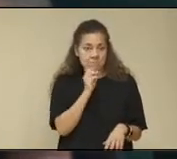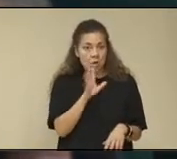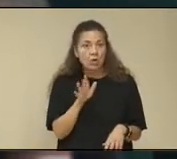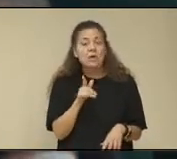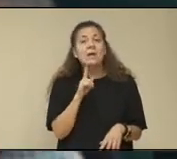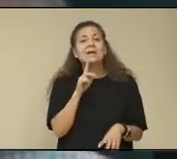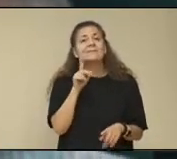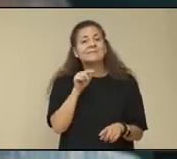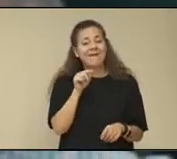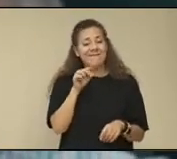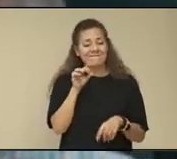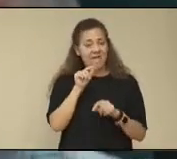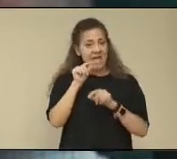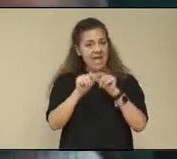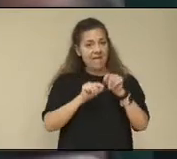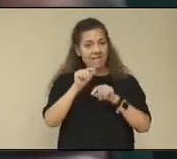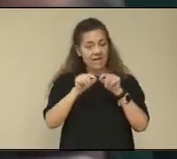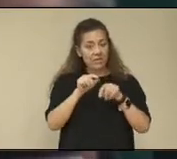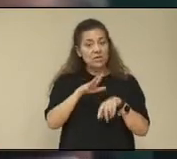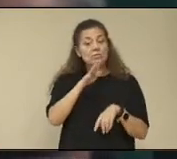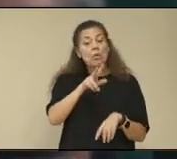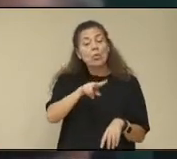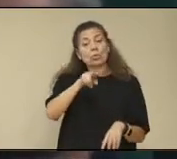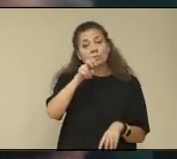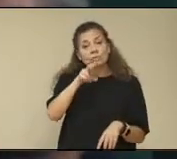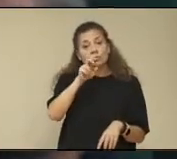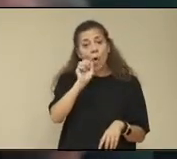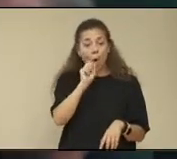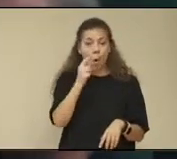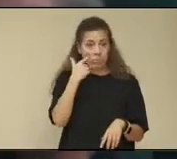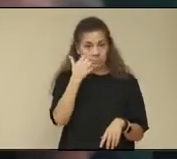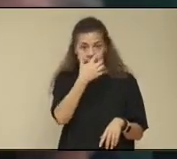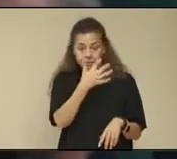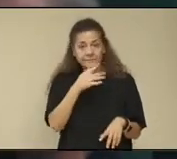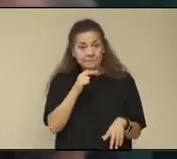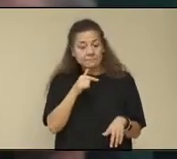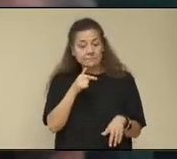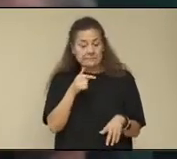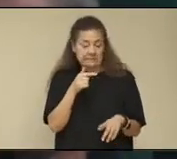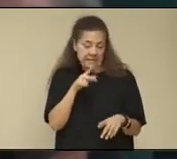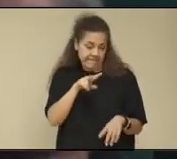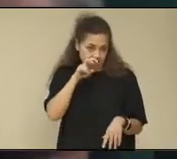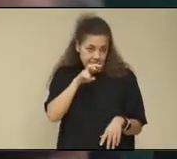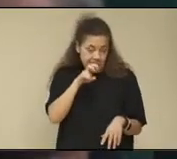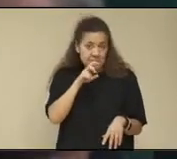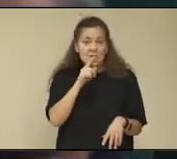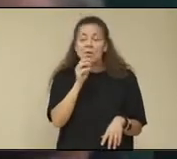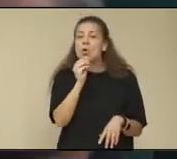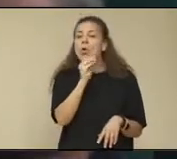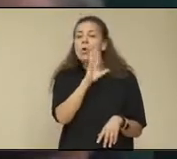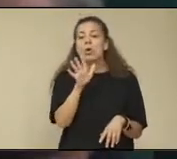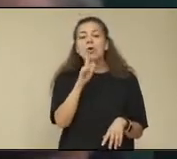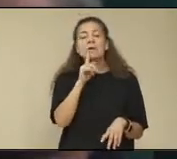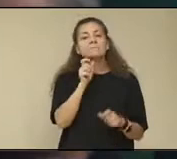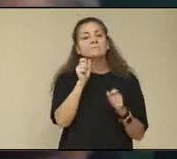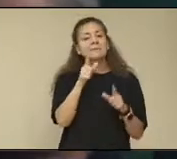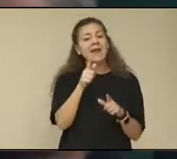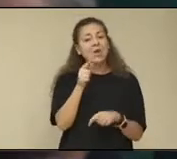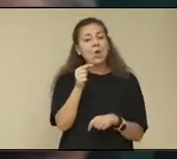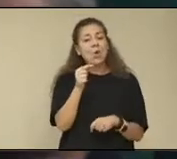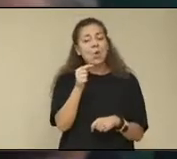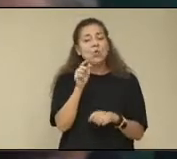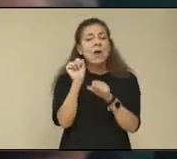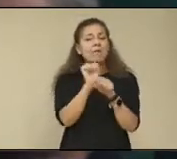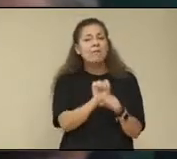de las infecciones que son respiratorias o de mucosas entéricas, lo ideal es poder proporcionar una